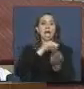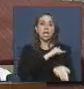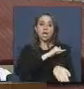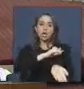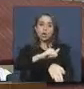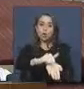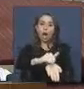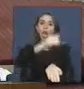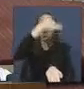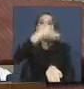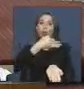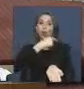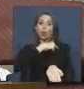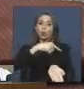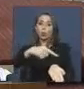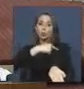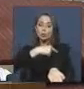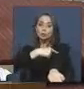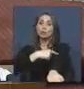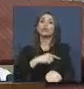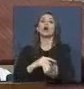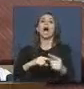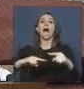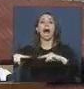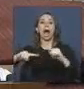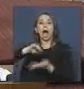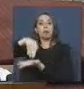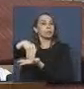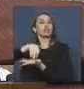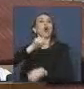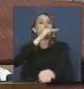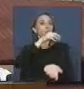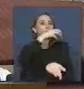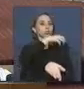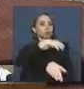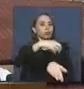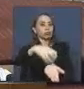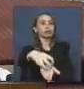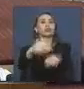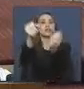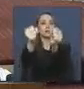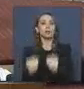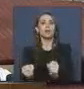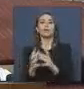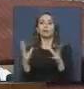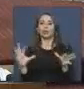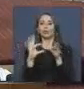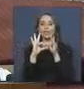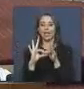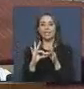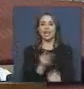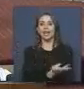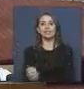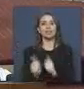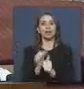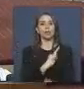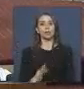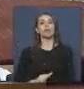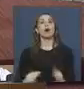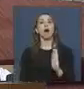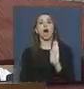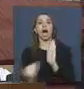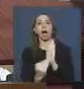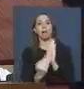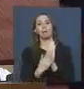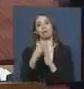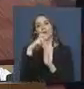justo territorial y administrativamente también es posible. Muchas gracias, colegas, desde ya por el apoyo a